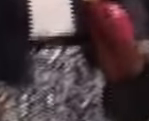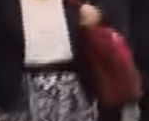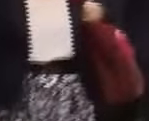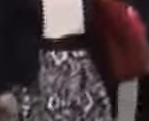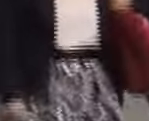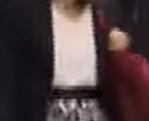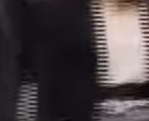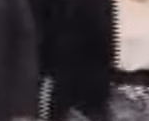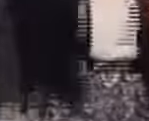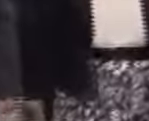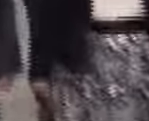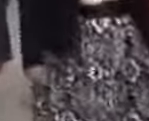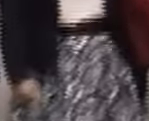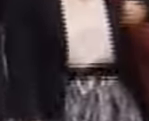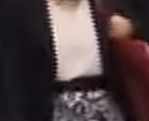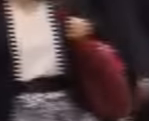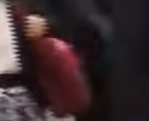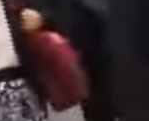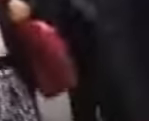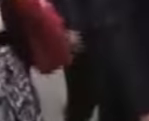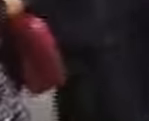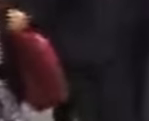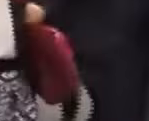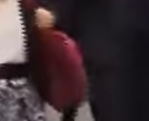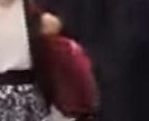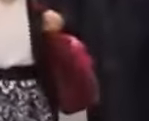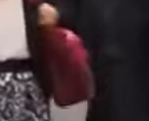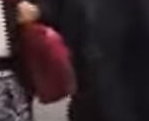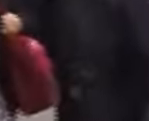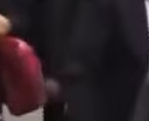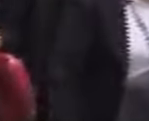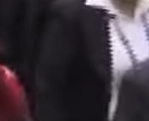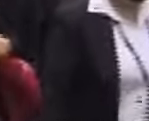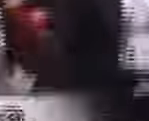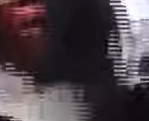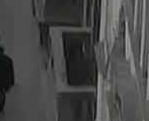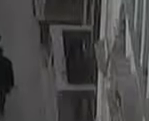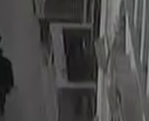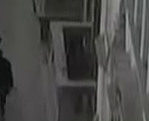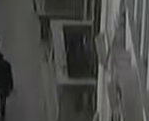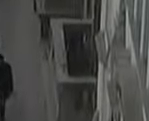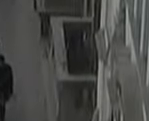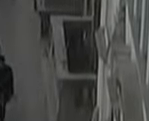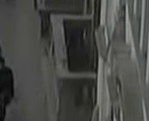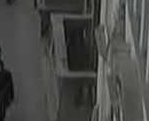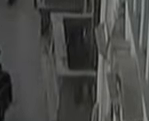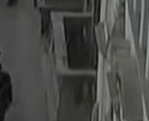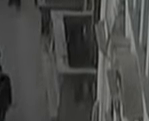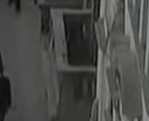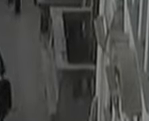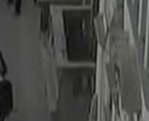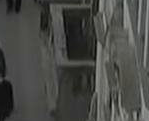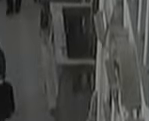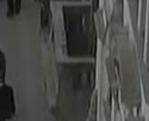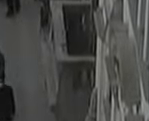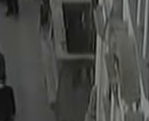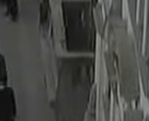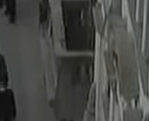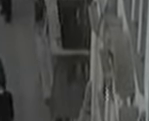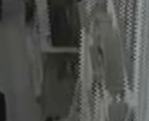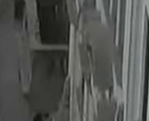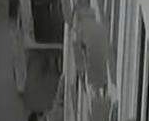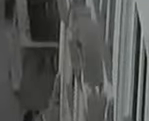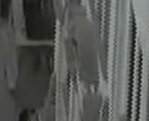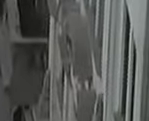aquí todo el gabinete ministerial liderados por Mirta Vázquez. Ya están avanzando por el jirón Junín, cuadra